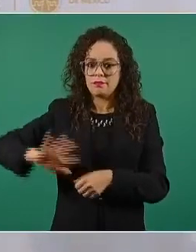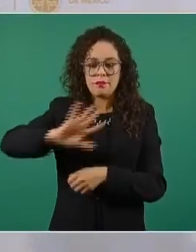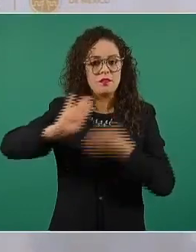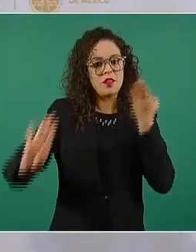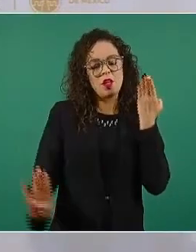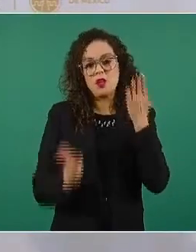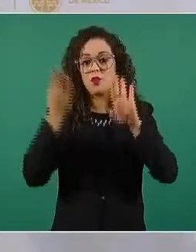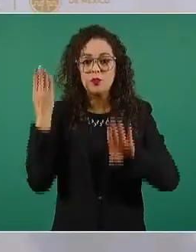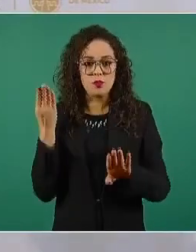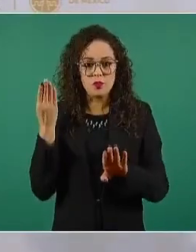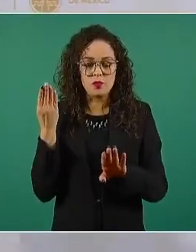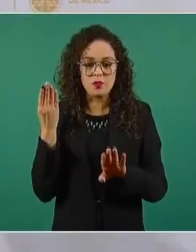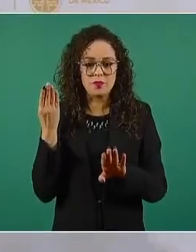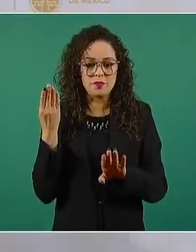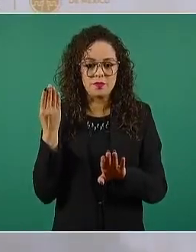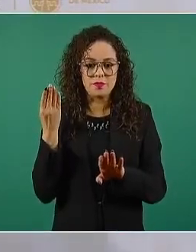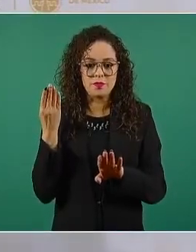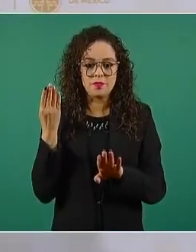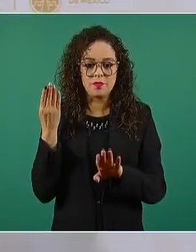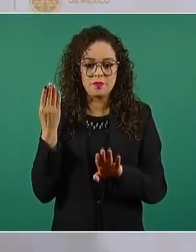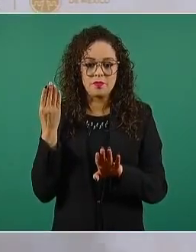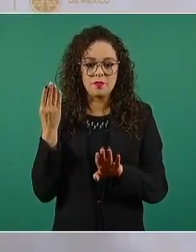mundo. No